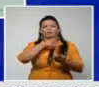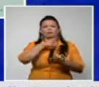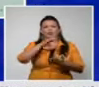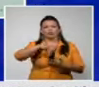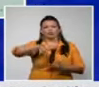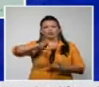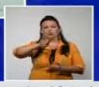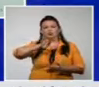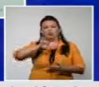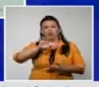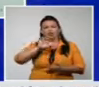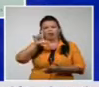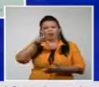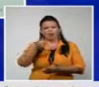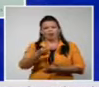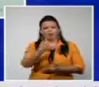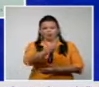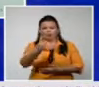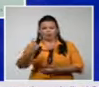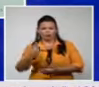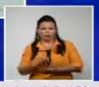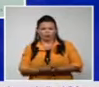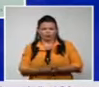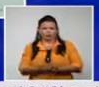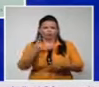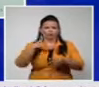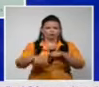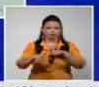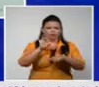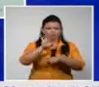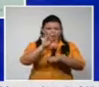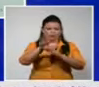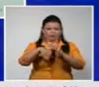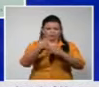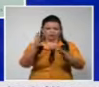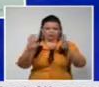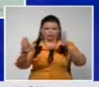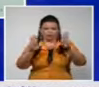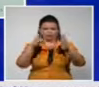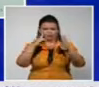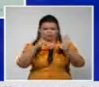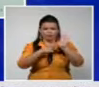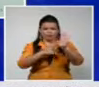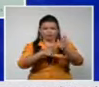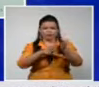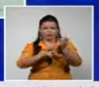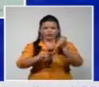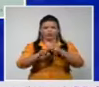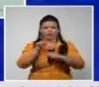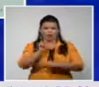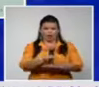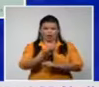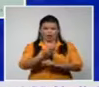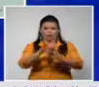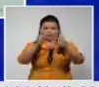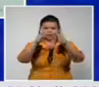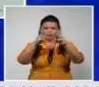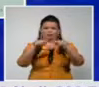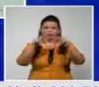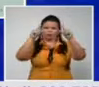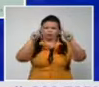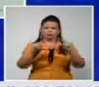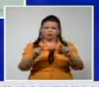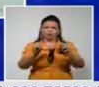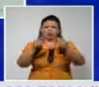el comportamiento en los últimos 15 días, se ve que esta provincia con un número bajo de casos, pero de todas